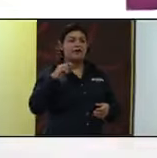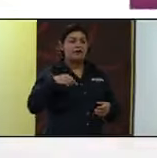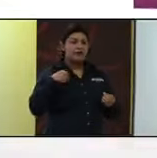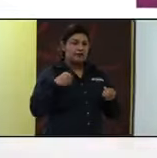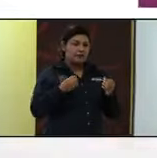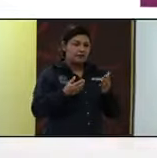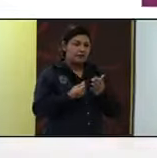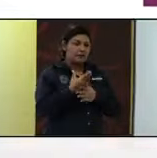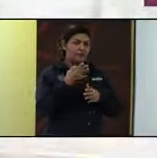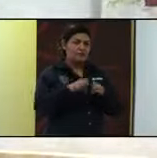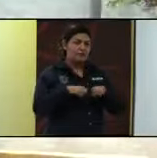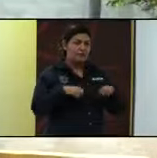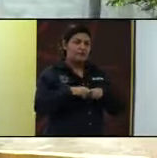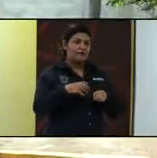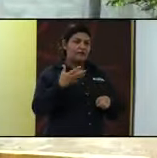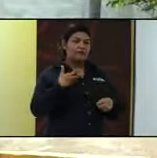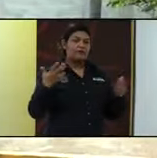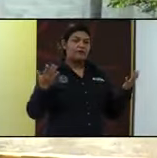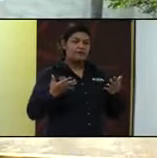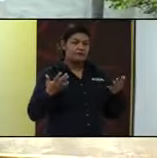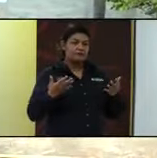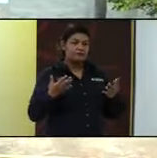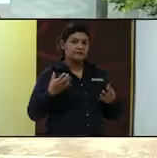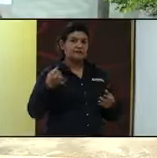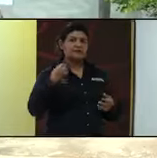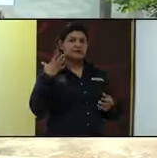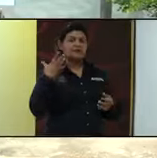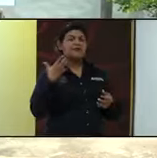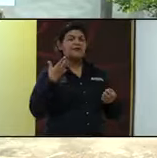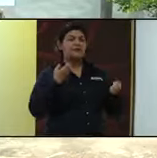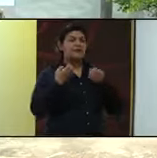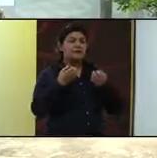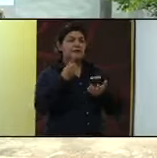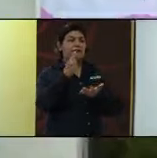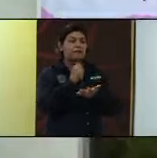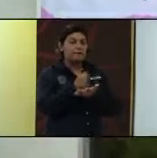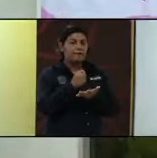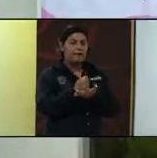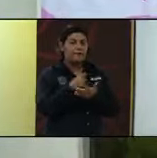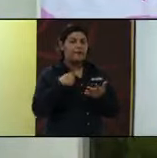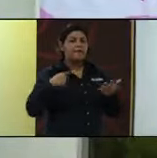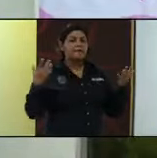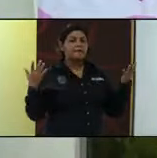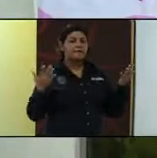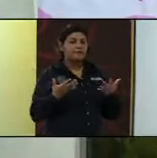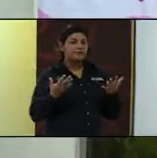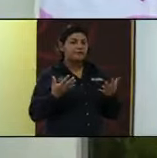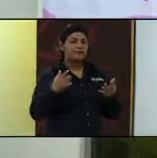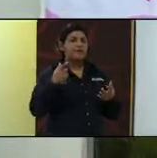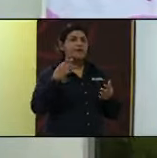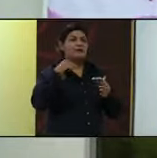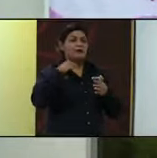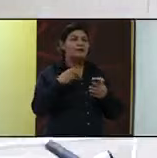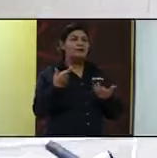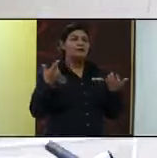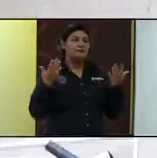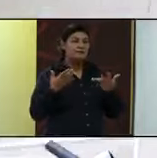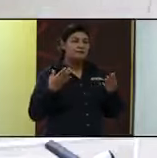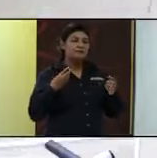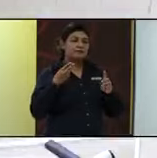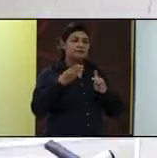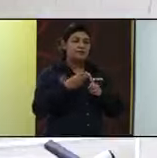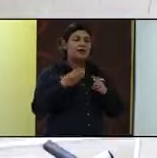espacio existirán sesiones de rehabilitación basadas en actividades de bajo impacto,